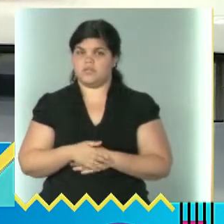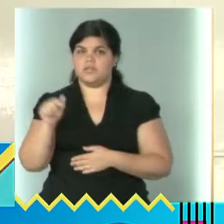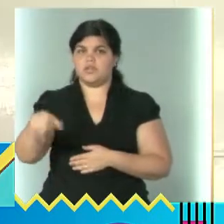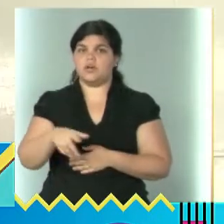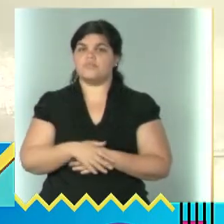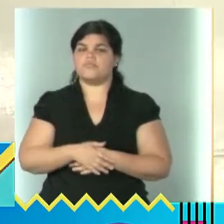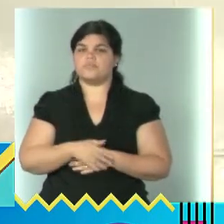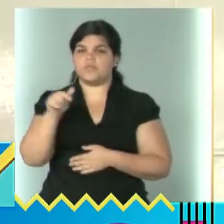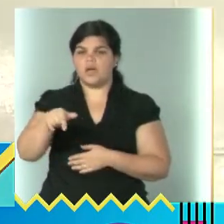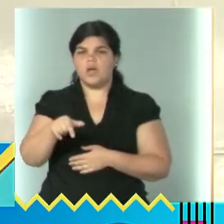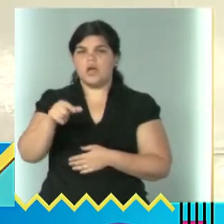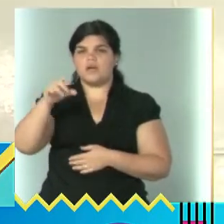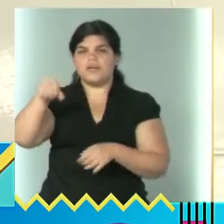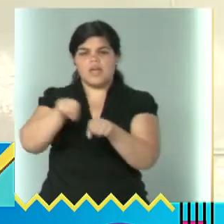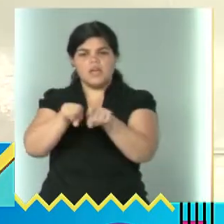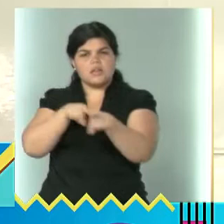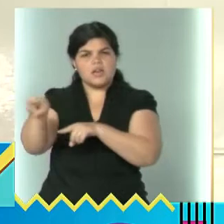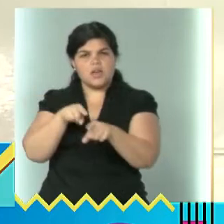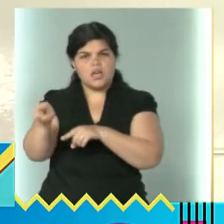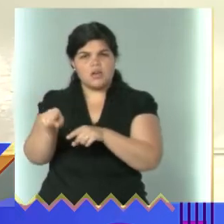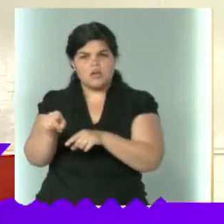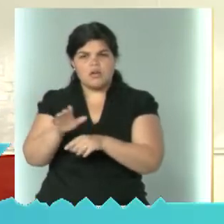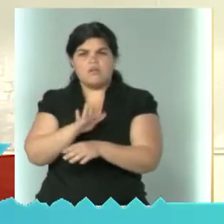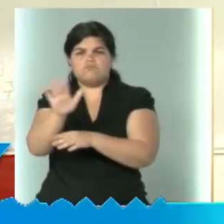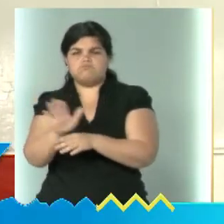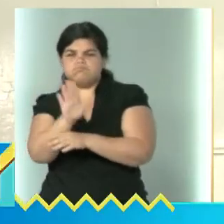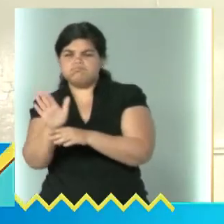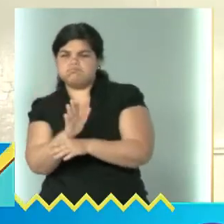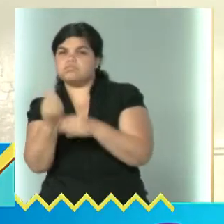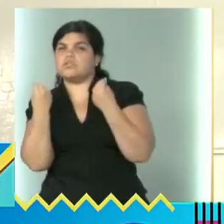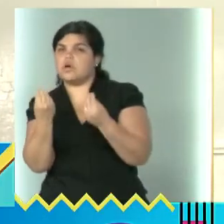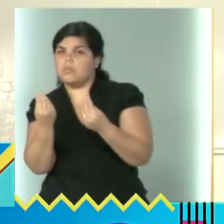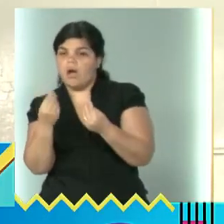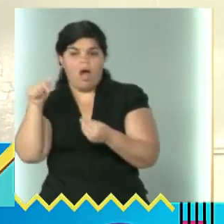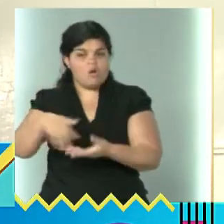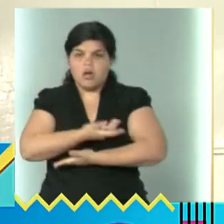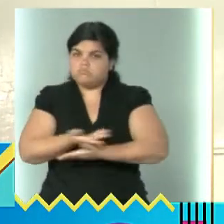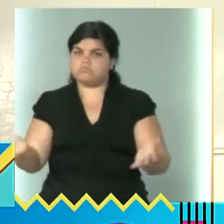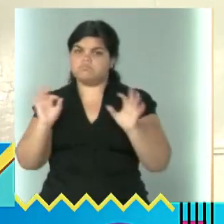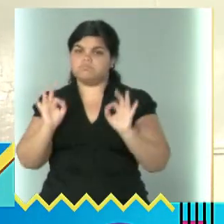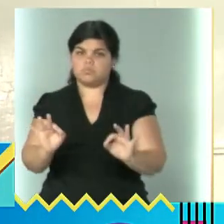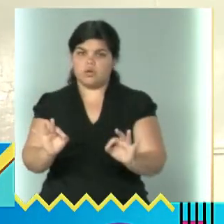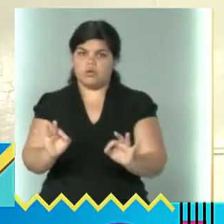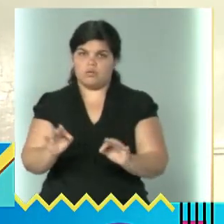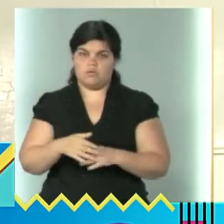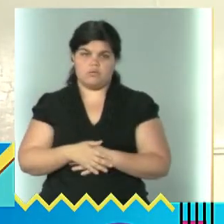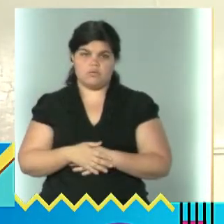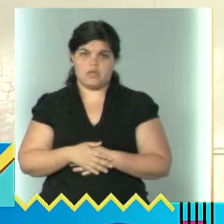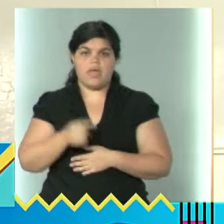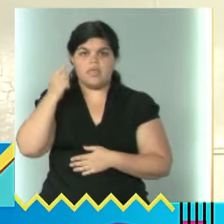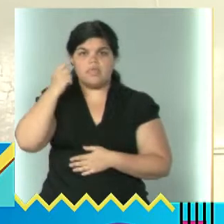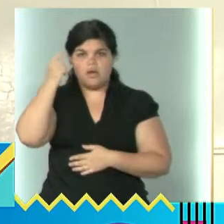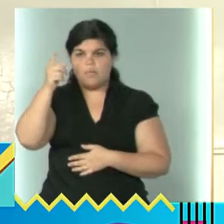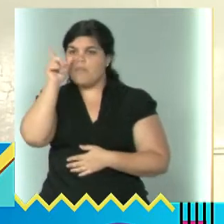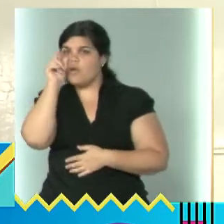en qué influye y en qué no. Claro. Me parece que en este punto influye en todo. O sea, desde la parte política, ideológica, desde la parte comercial y todo. Lo que me